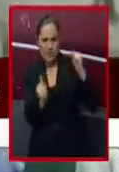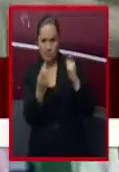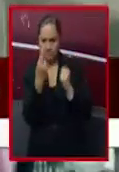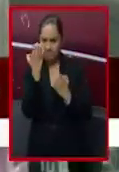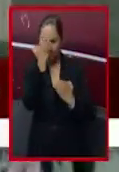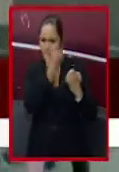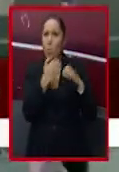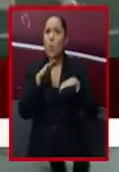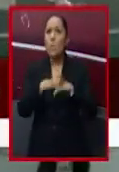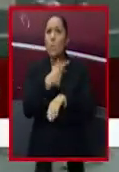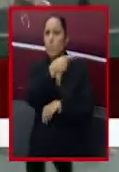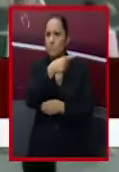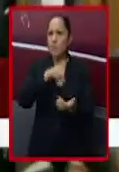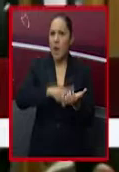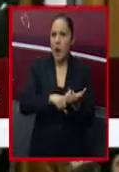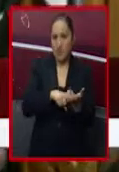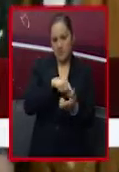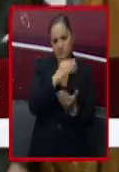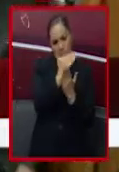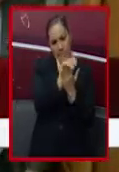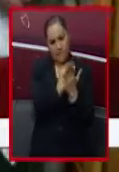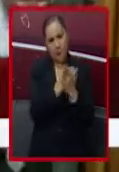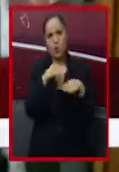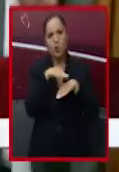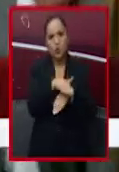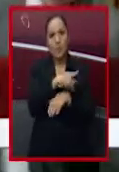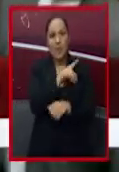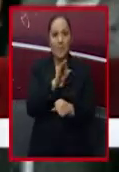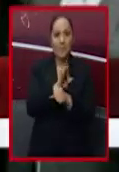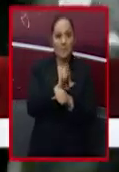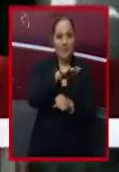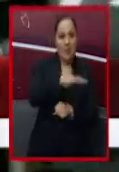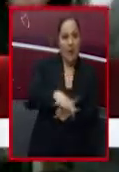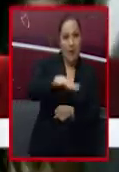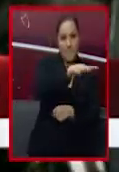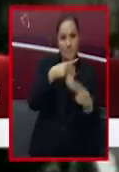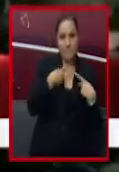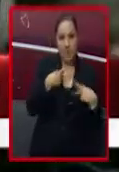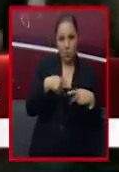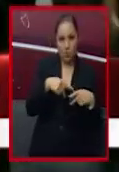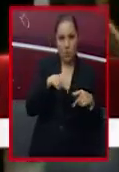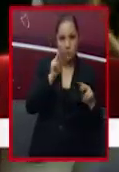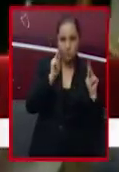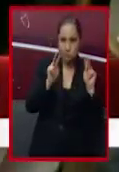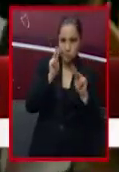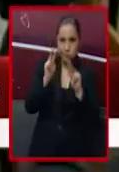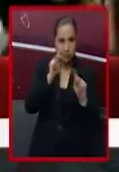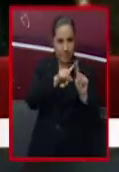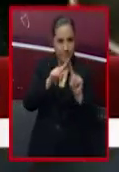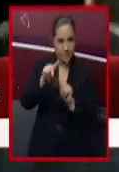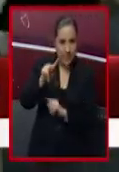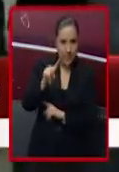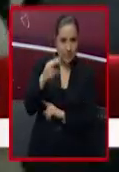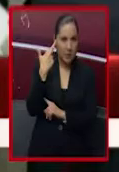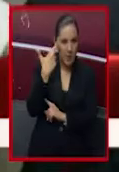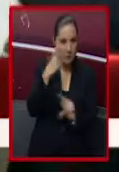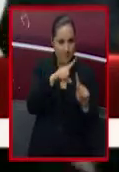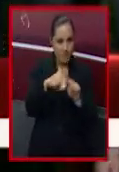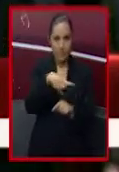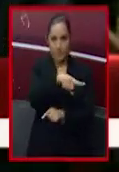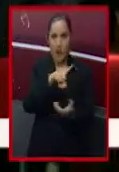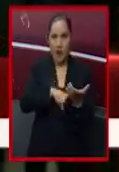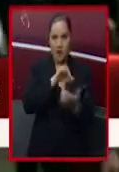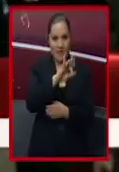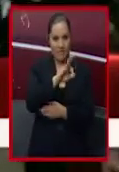de los lineamientos generales sobre la defensa de las audiencias, publicado por el Instituto Federal de Telecomunicaciones en el Diario Oficial de la Federación.